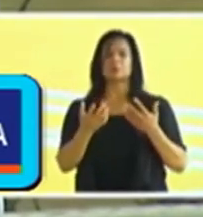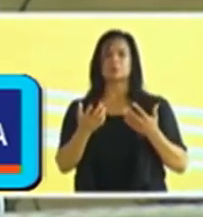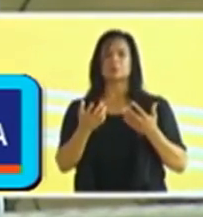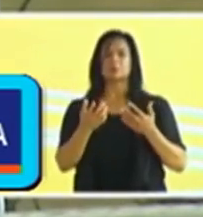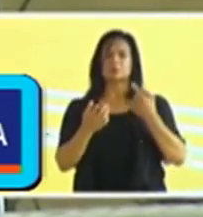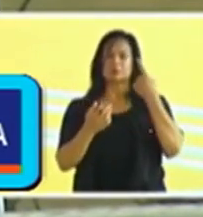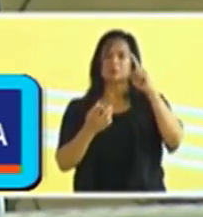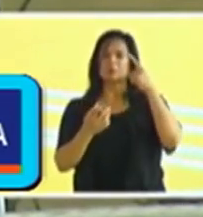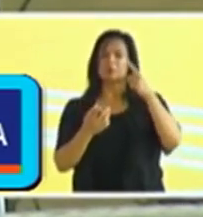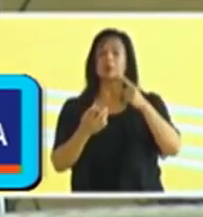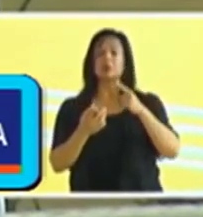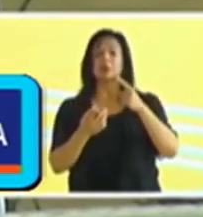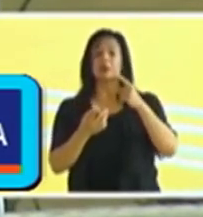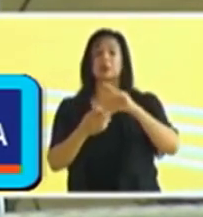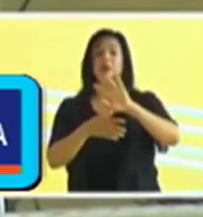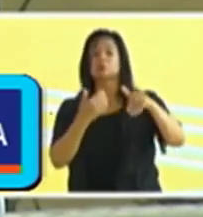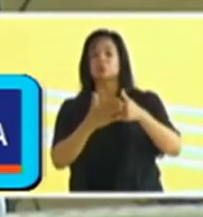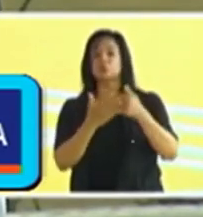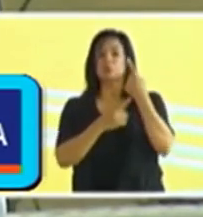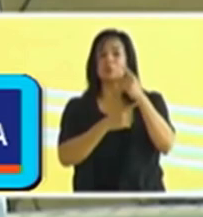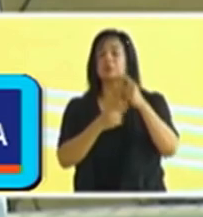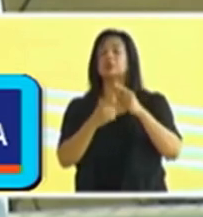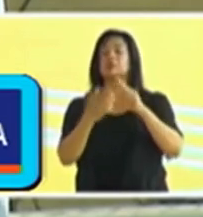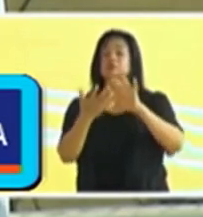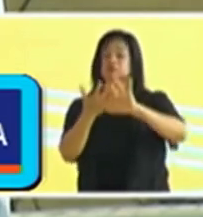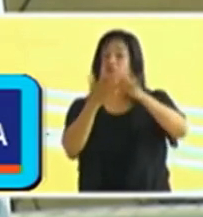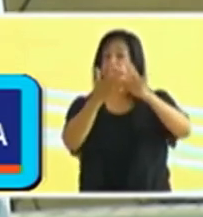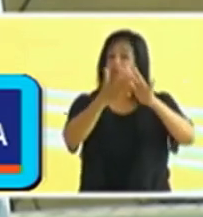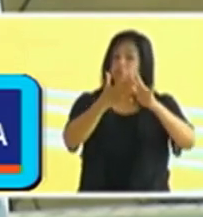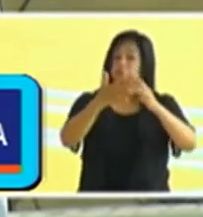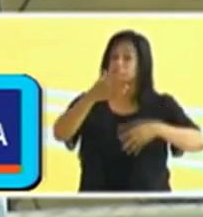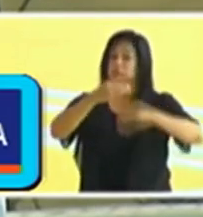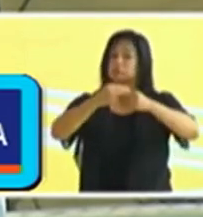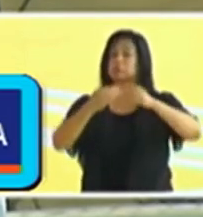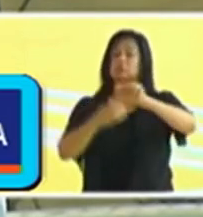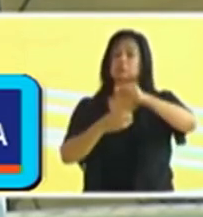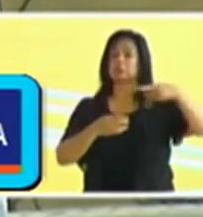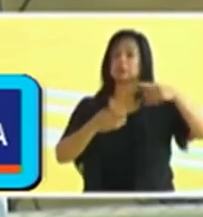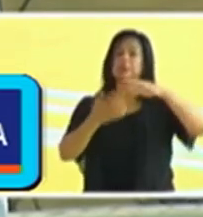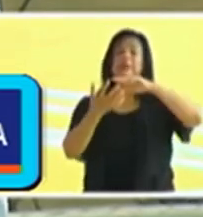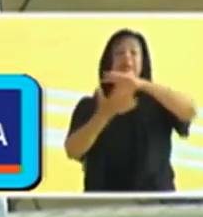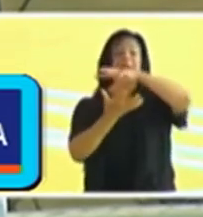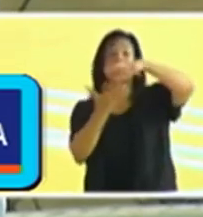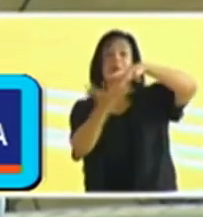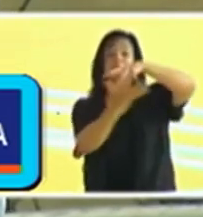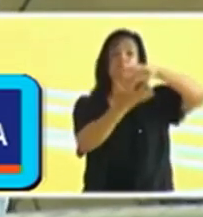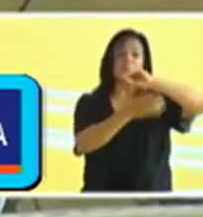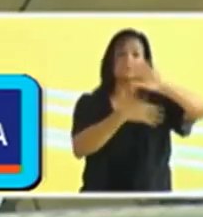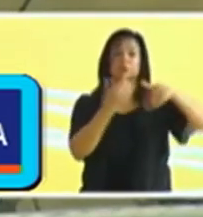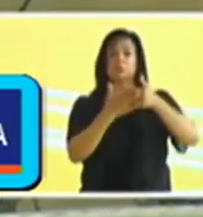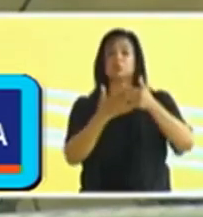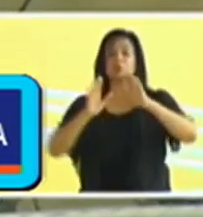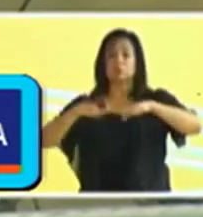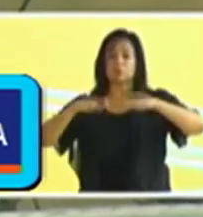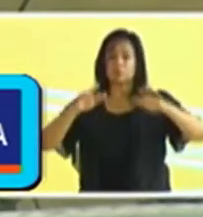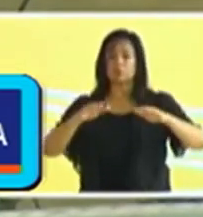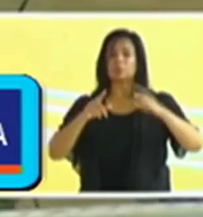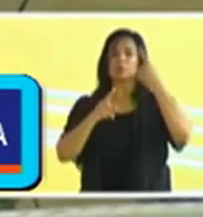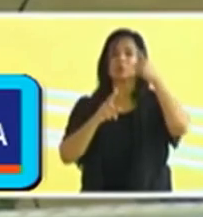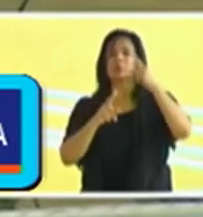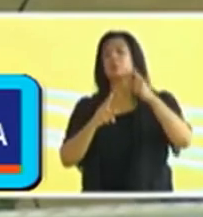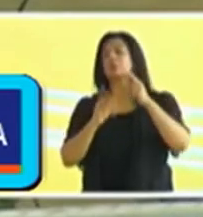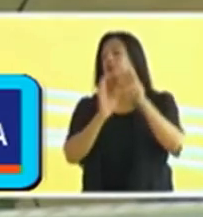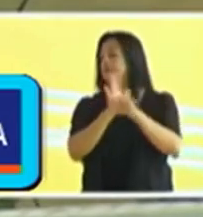cuando me refiero a la innovación es que todo estará en un portal en la nube y todos los niños, no decía el